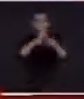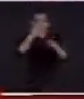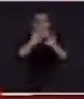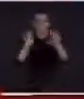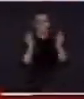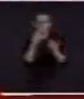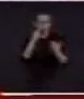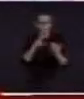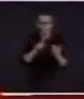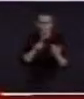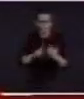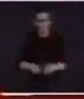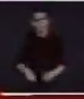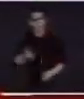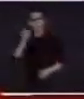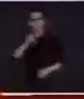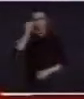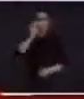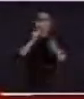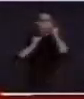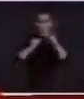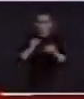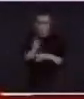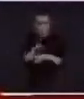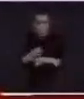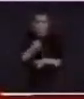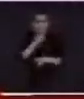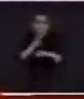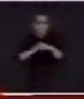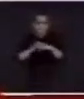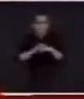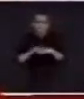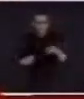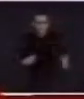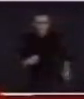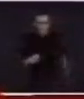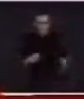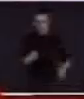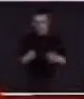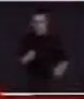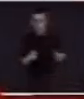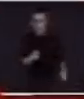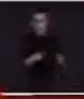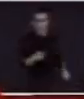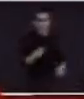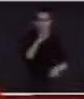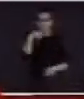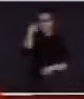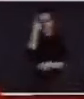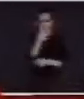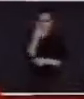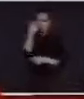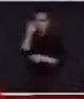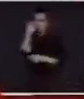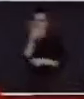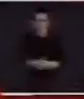con una máquina de sulfatar y llena de betadine, claro, mono. Yo no te opero. Era tan feo que el angelito de la guarda